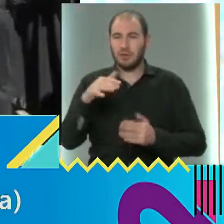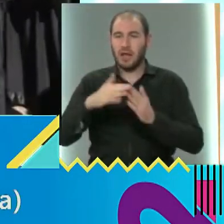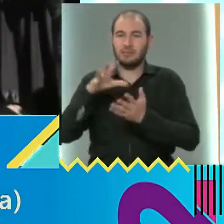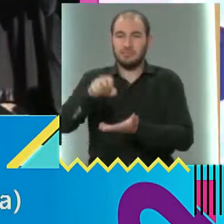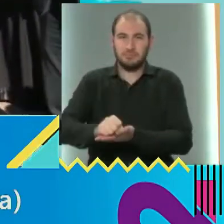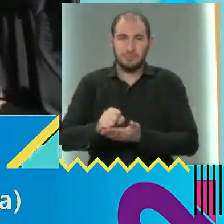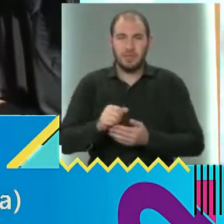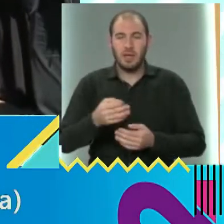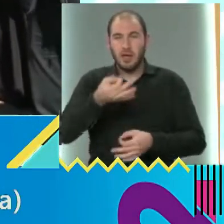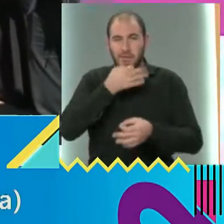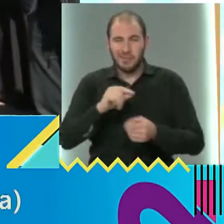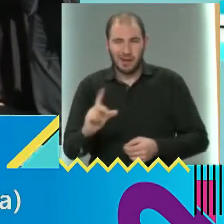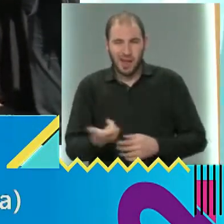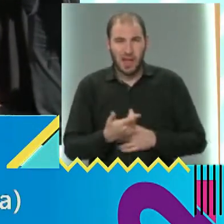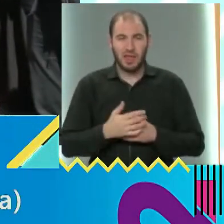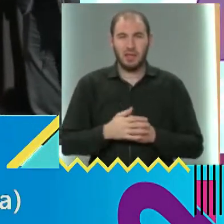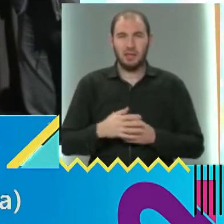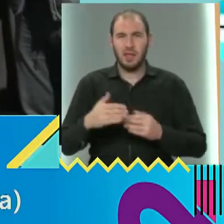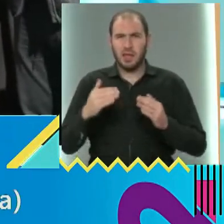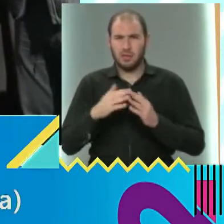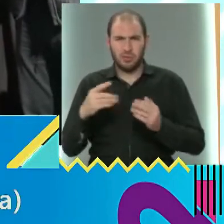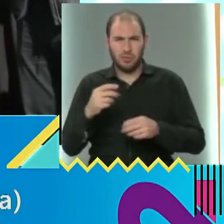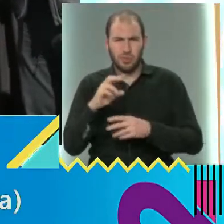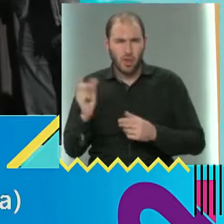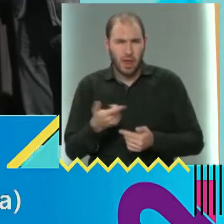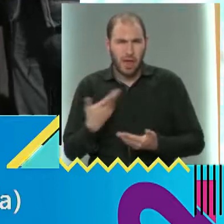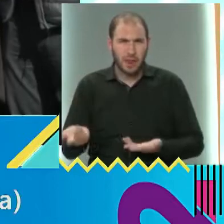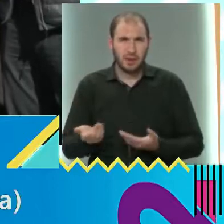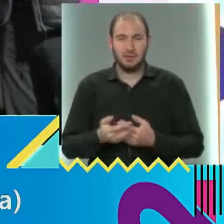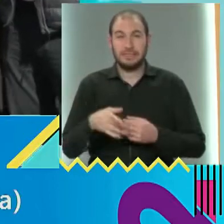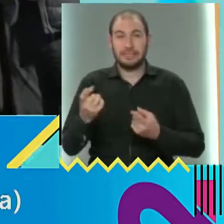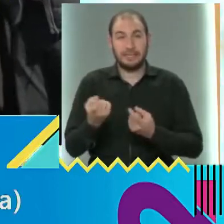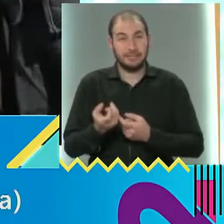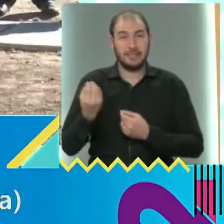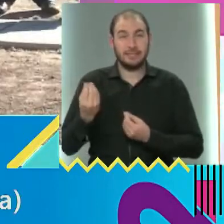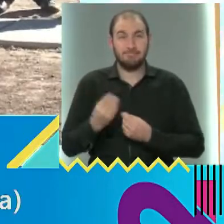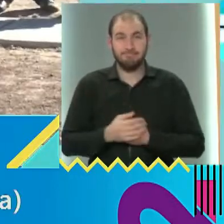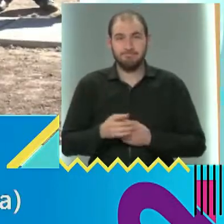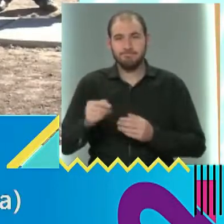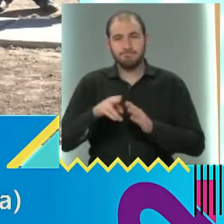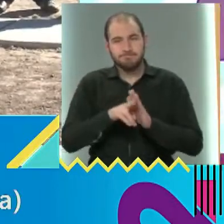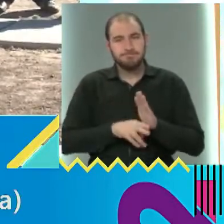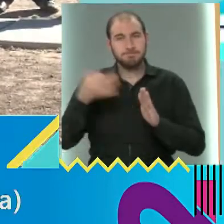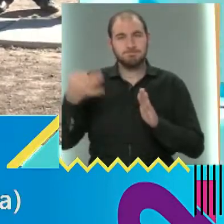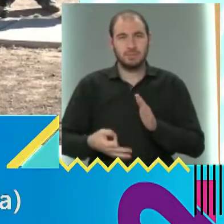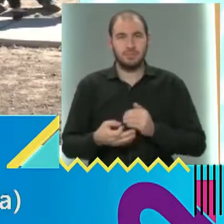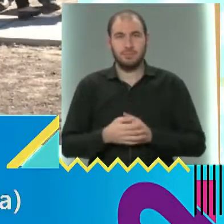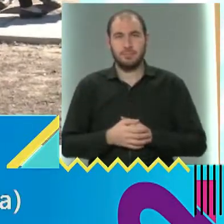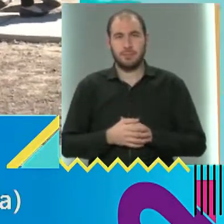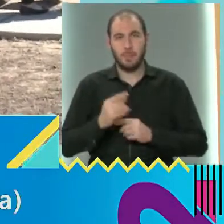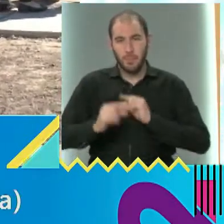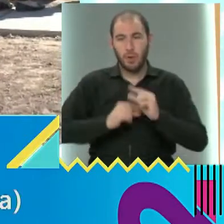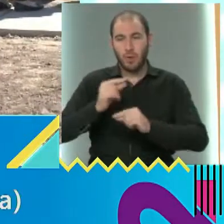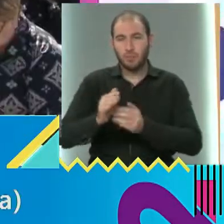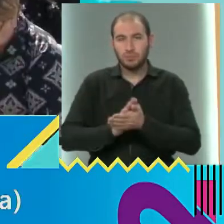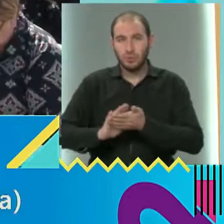usurpaciones, ventas irregulares, tenencias precarias, bueno, la necesidad de poder regularizarlos